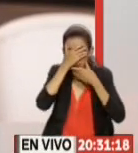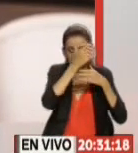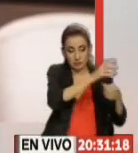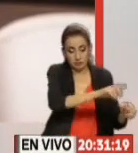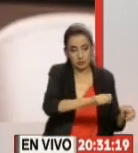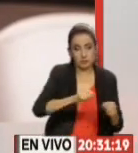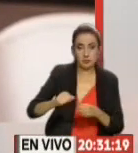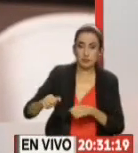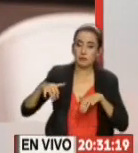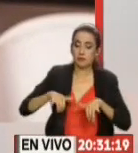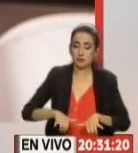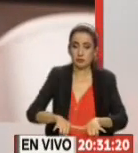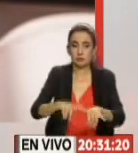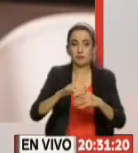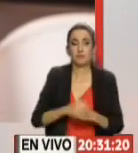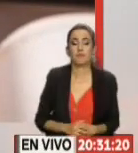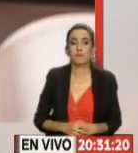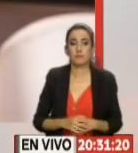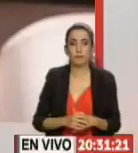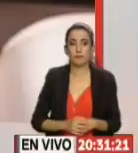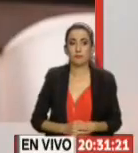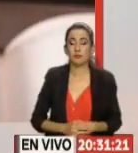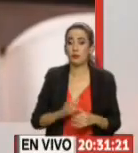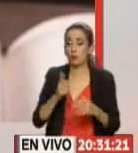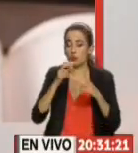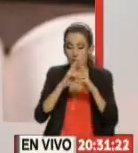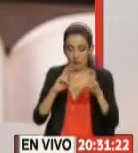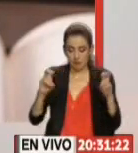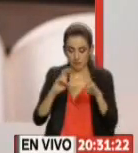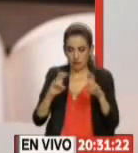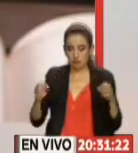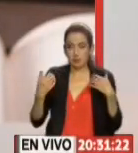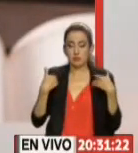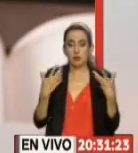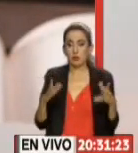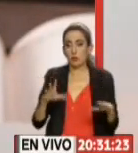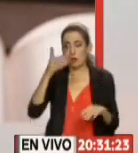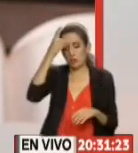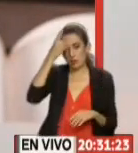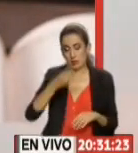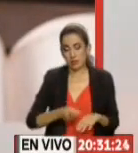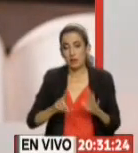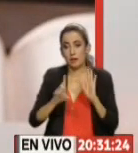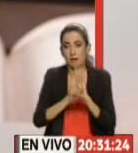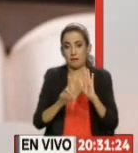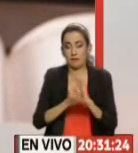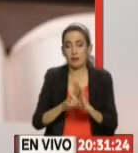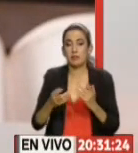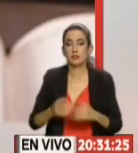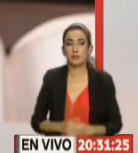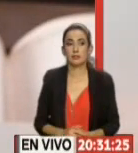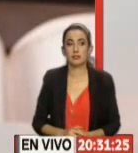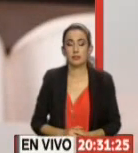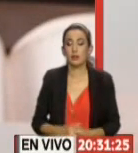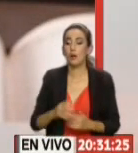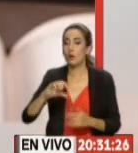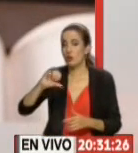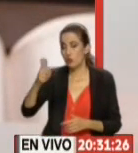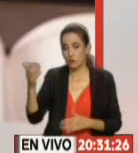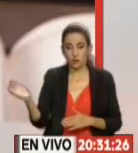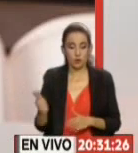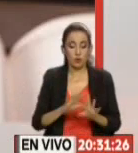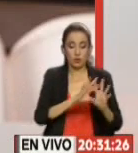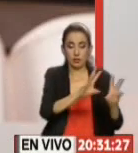de juicio por encontrarse prófugo. Una indagación por incumplimiento de decisiones legítimas de autoridad competente. Y una